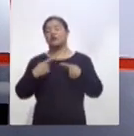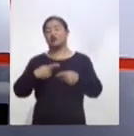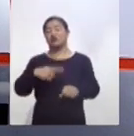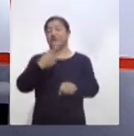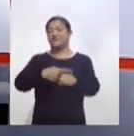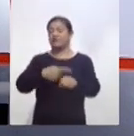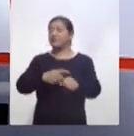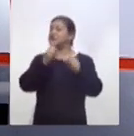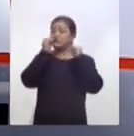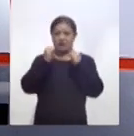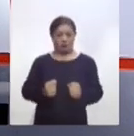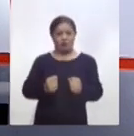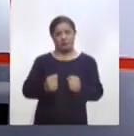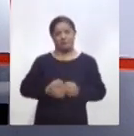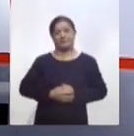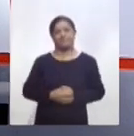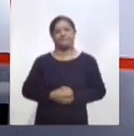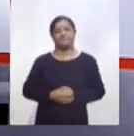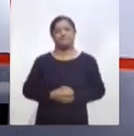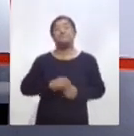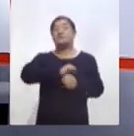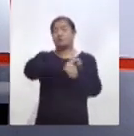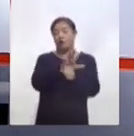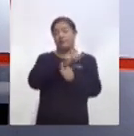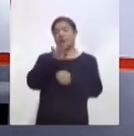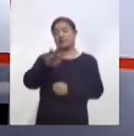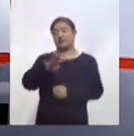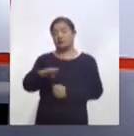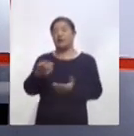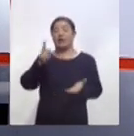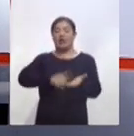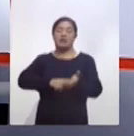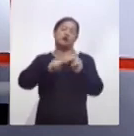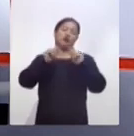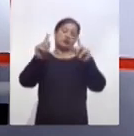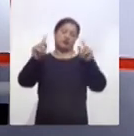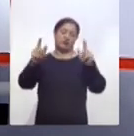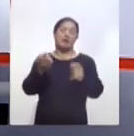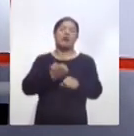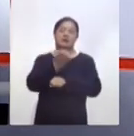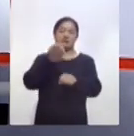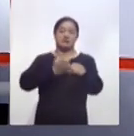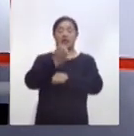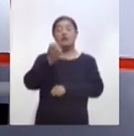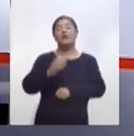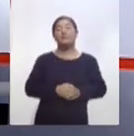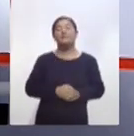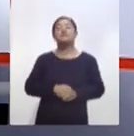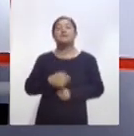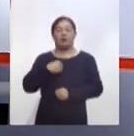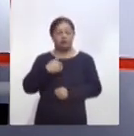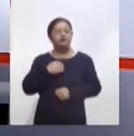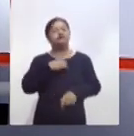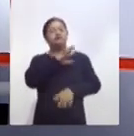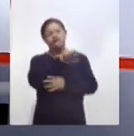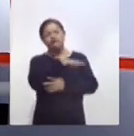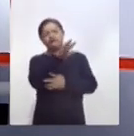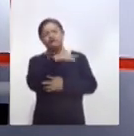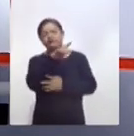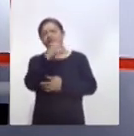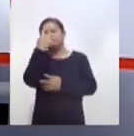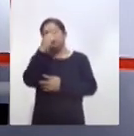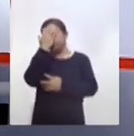cinco casos positivos de COVID-19 en el estado de Tlaxcala y veremos buscar esa información para